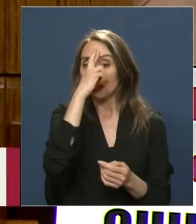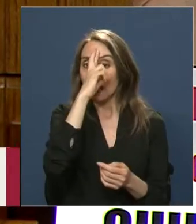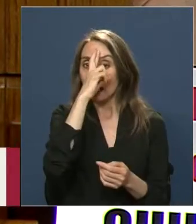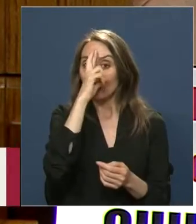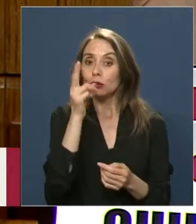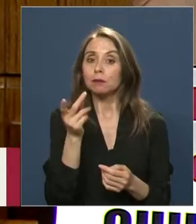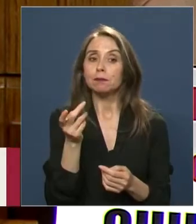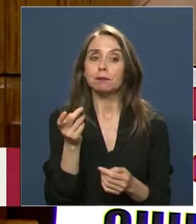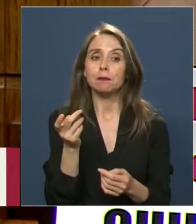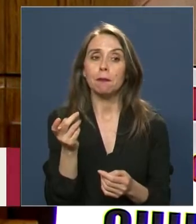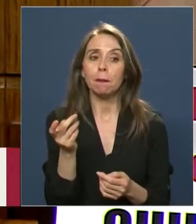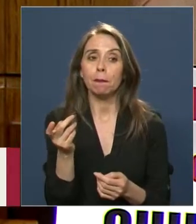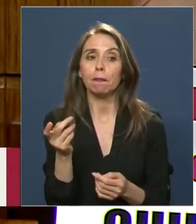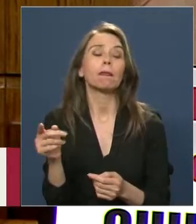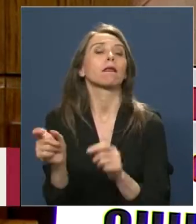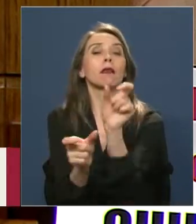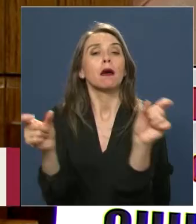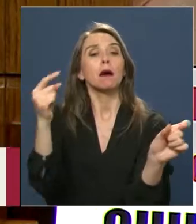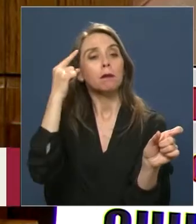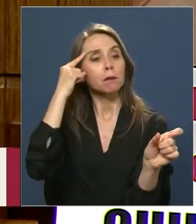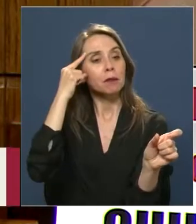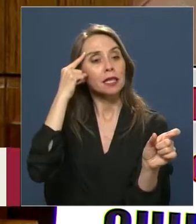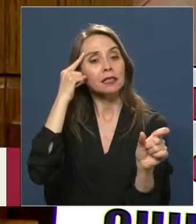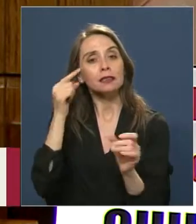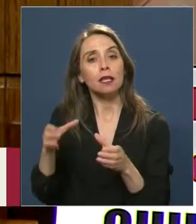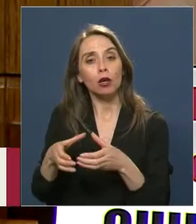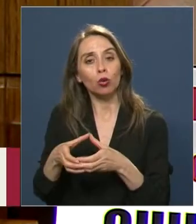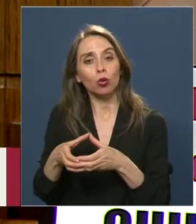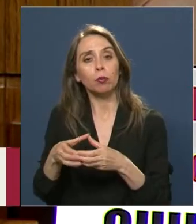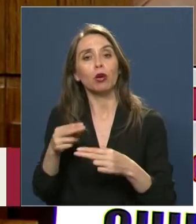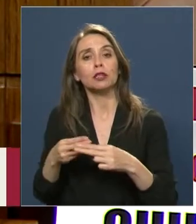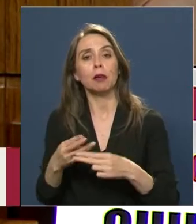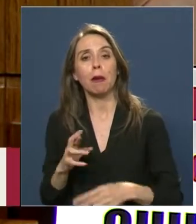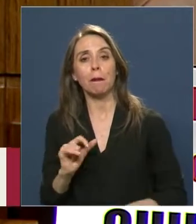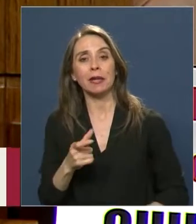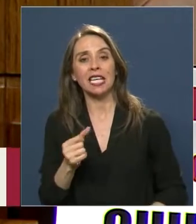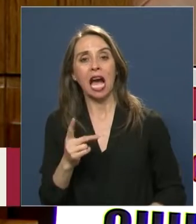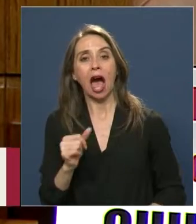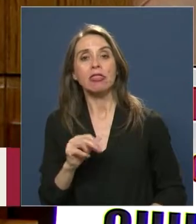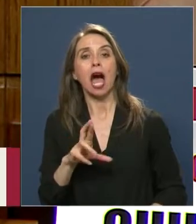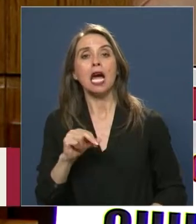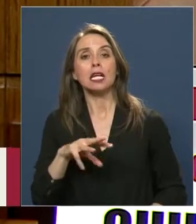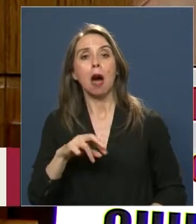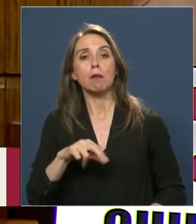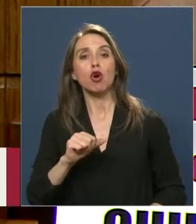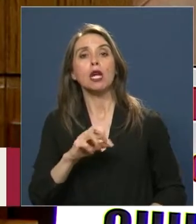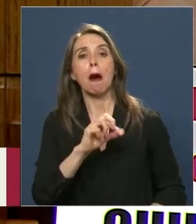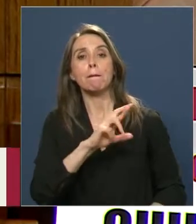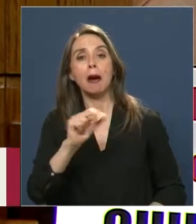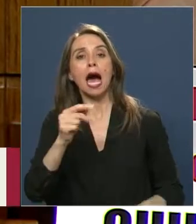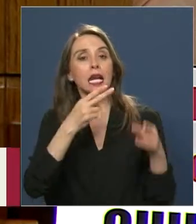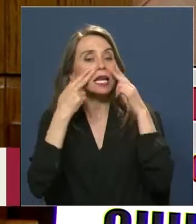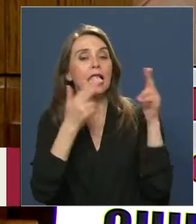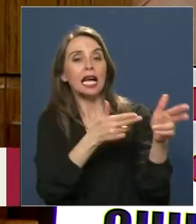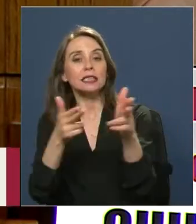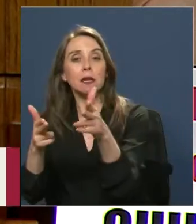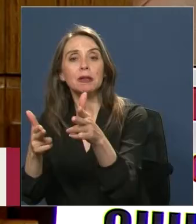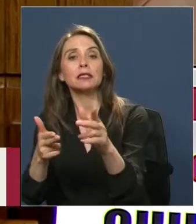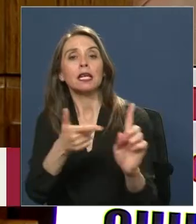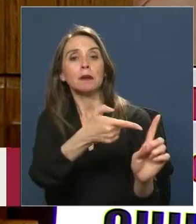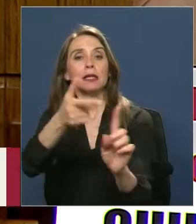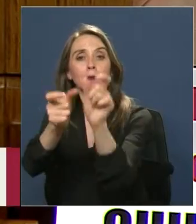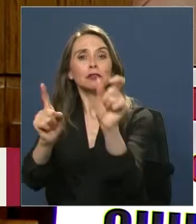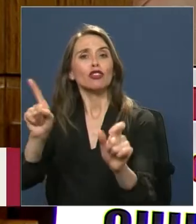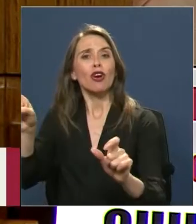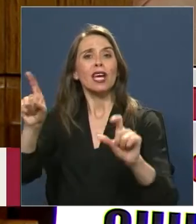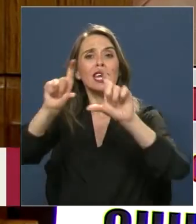No es raro, entonces, que piensen que la Brigada Ramona Parra era un grupo extremista que asesinaba a personas y no un grupo de muralistas. No